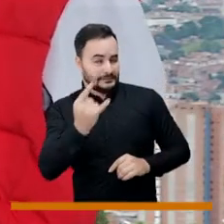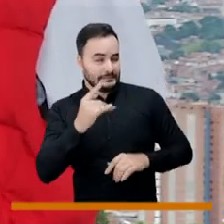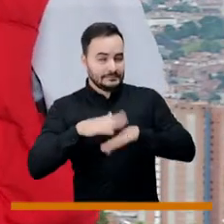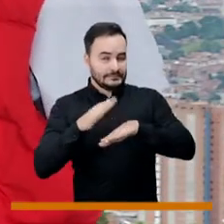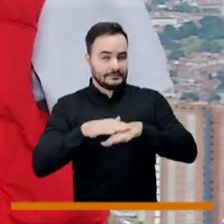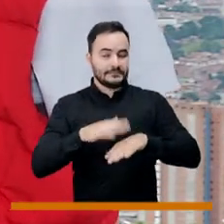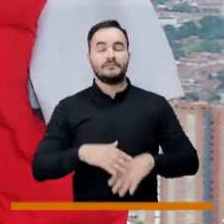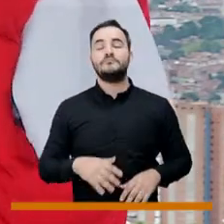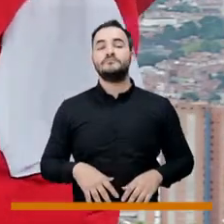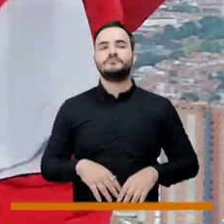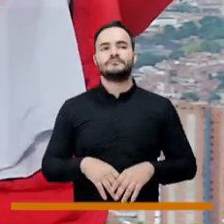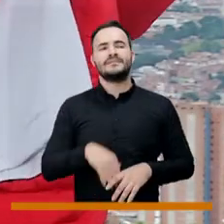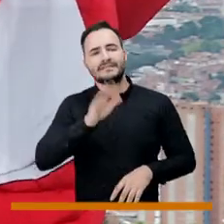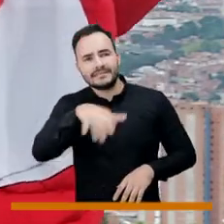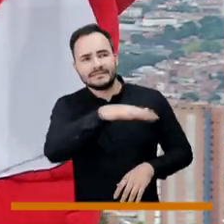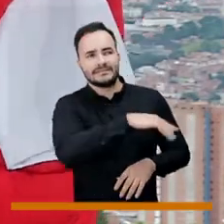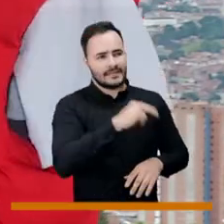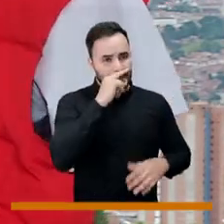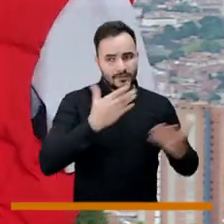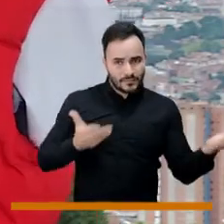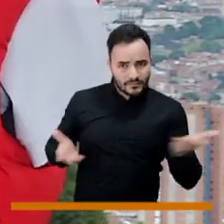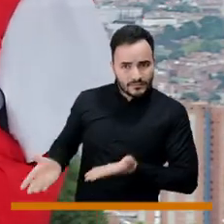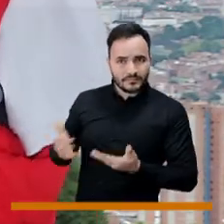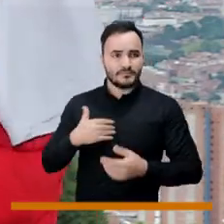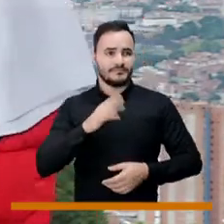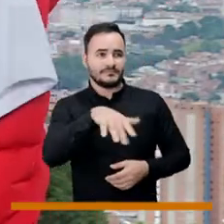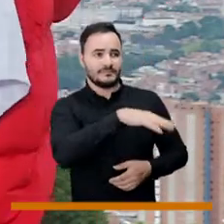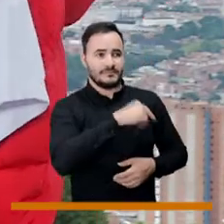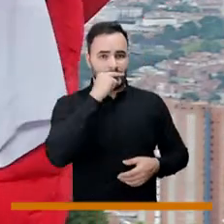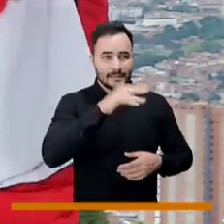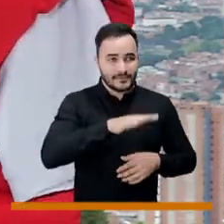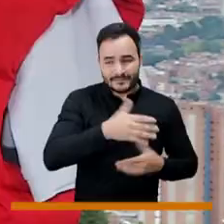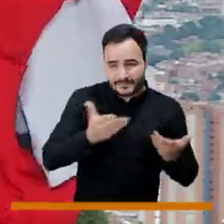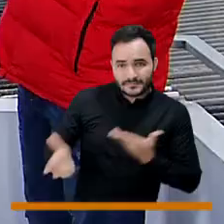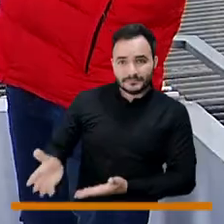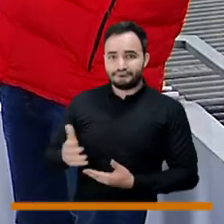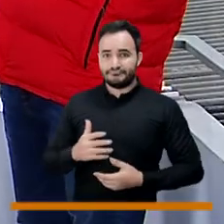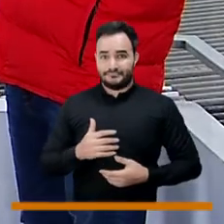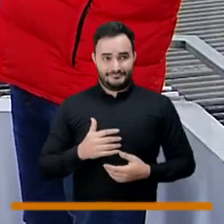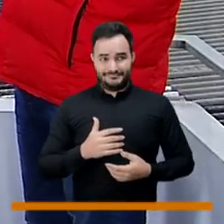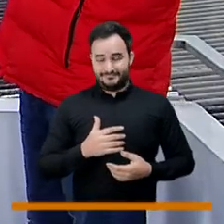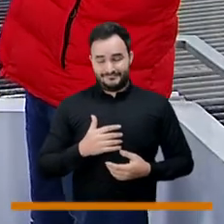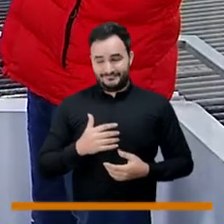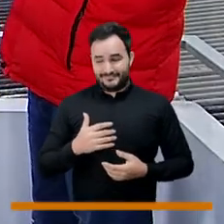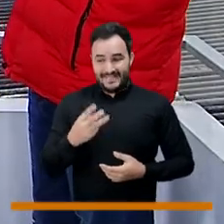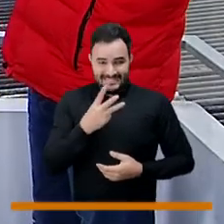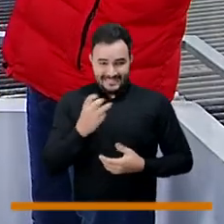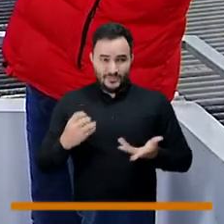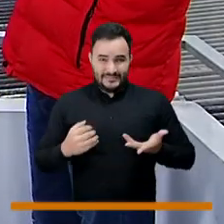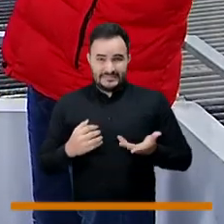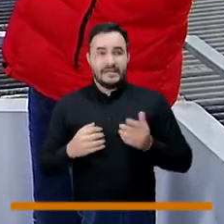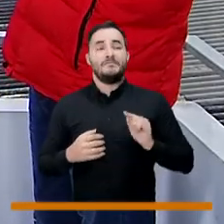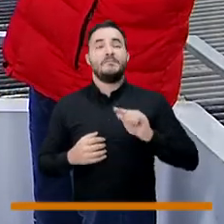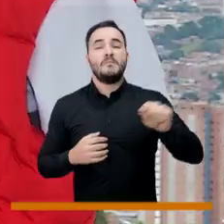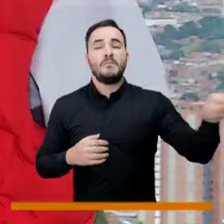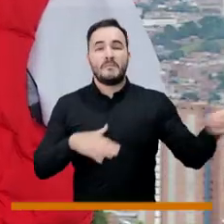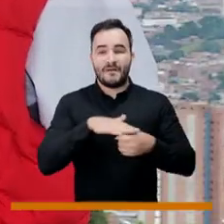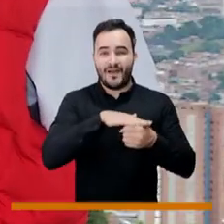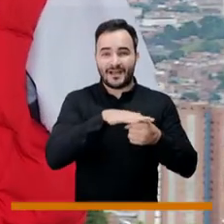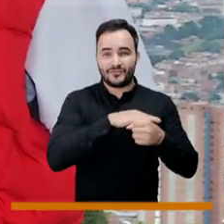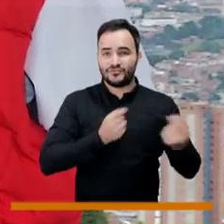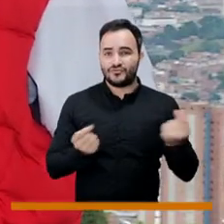oración tan importante de estar visitando para tocando puertas que nos darían un niño a recibir niños de otro de otros barrios eso es un gran